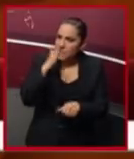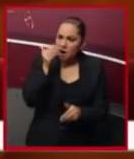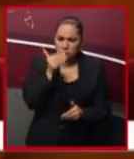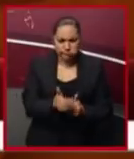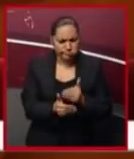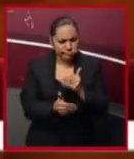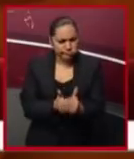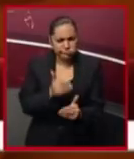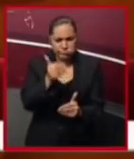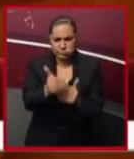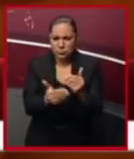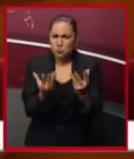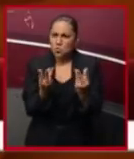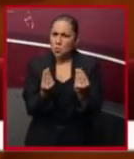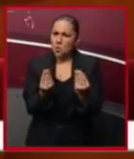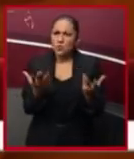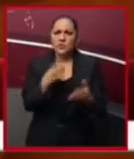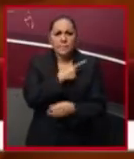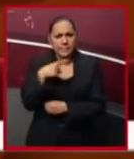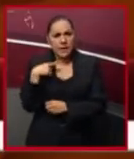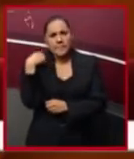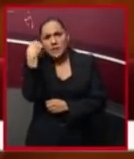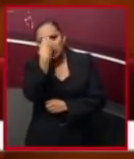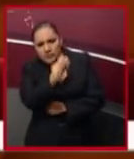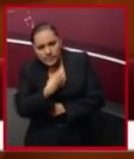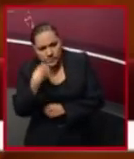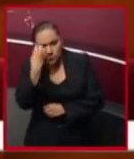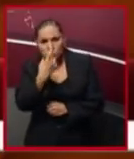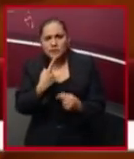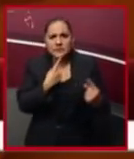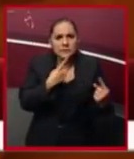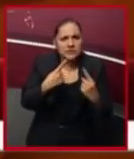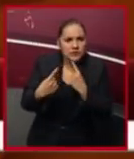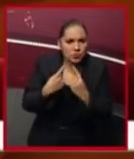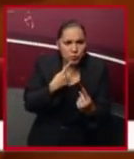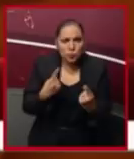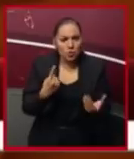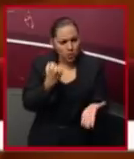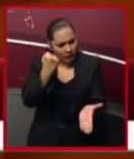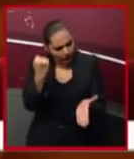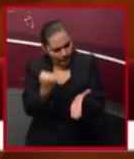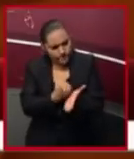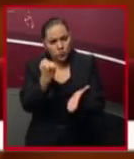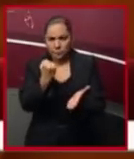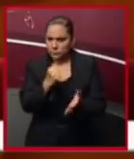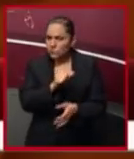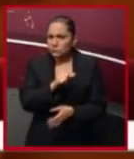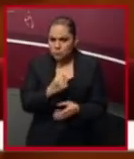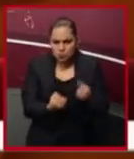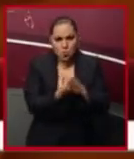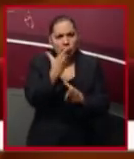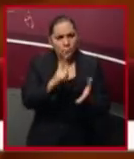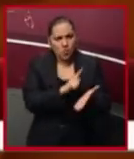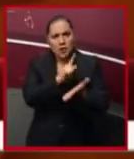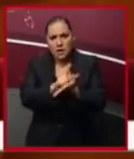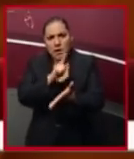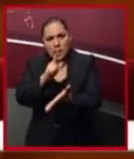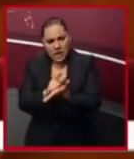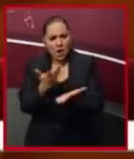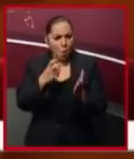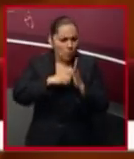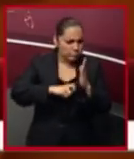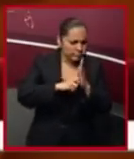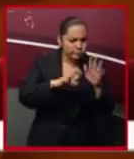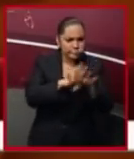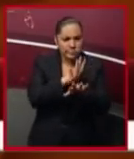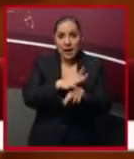revisión, discusión y aprobación de nuevos instrumentos jurídicos en contra de la corrupción